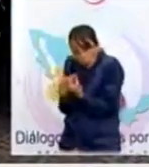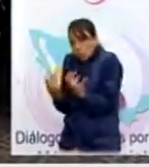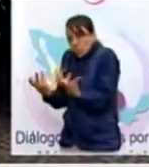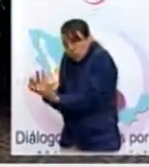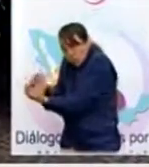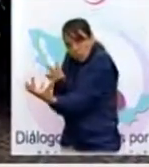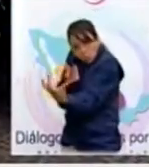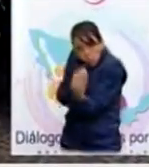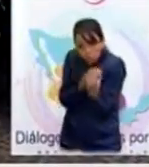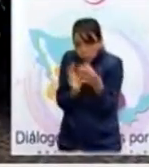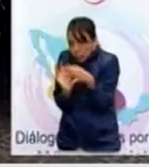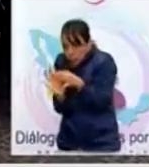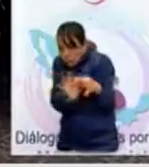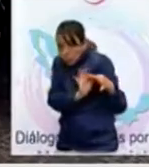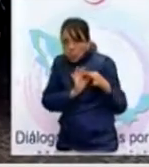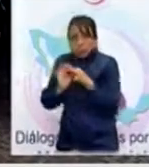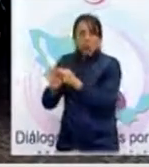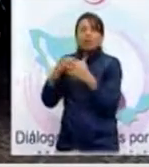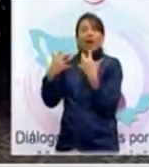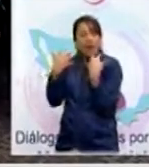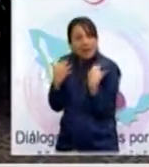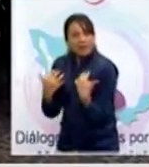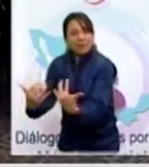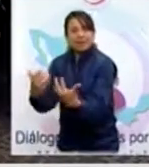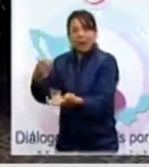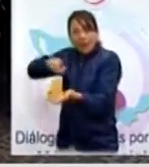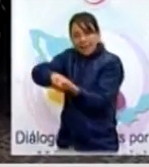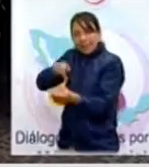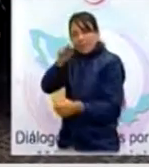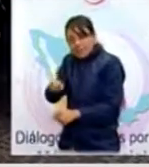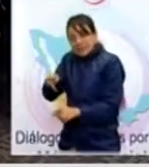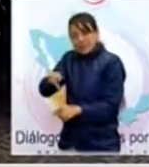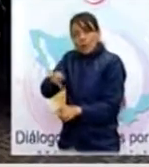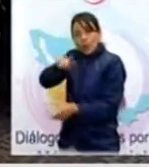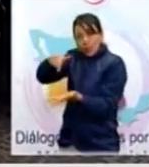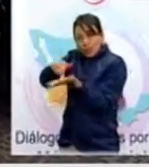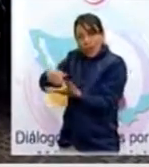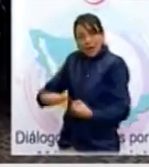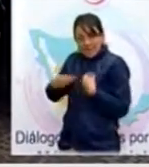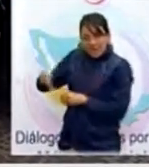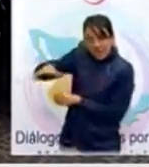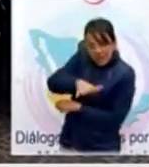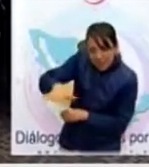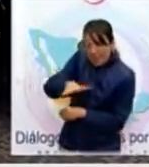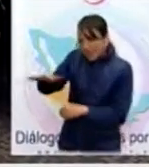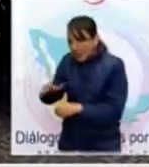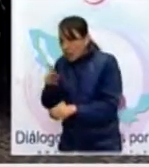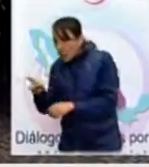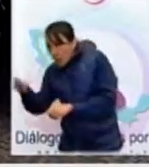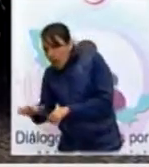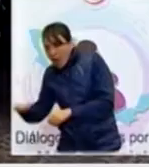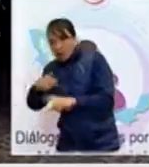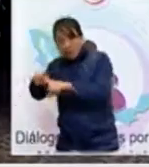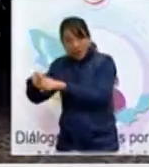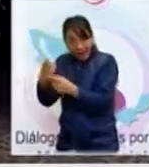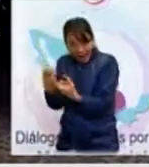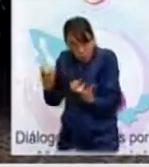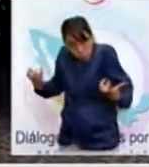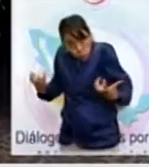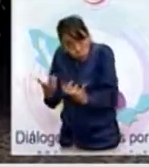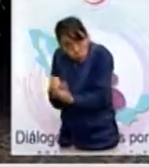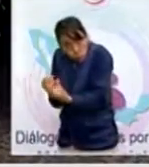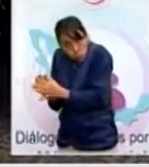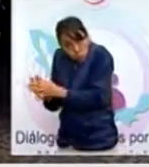de barrio, asamblea de pueblo, da el acuerpamiento y la solidaridad entre sí de